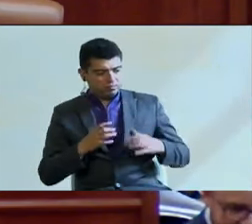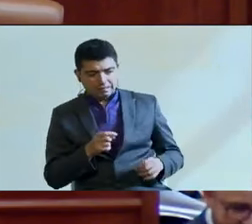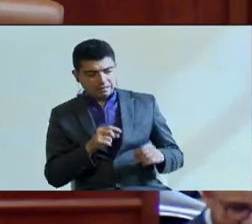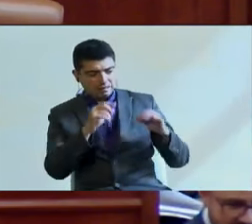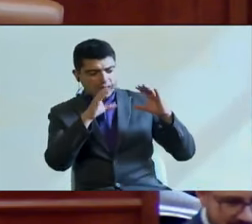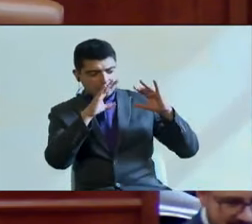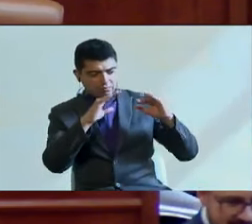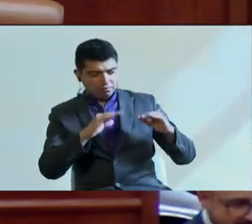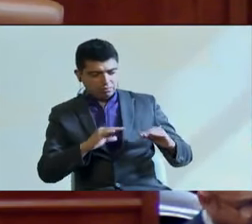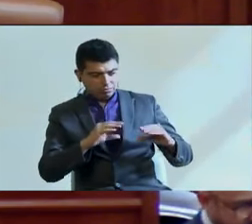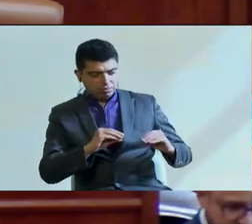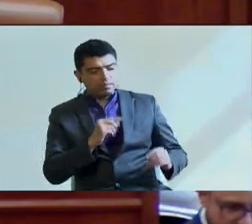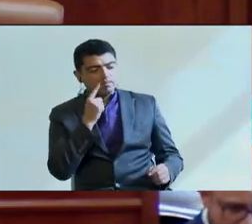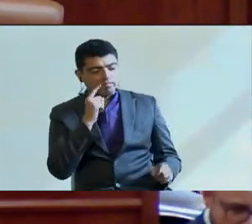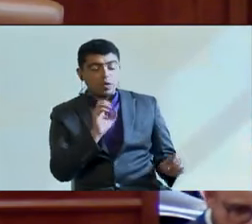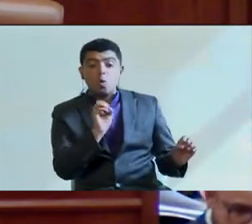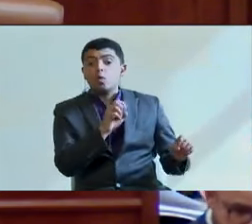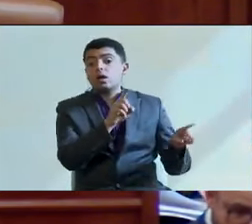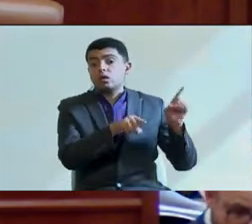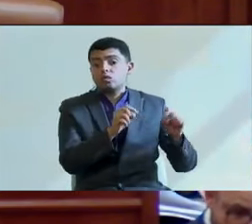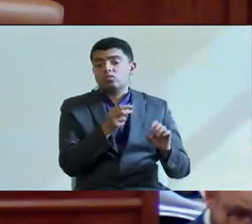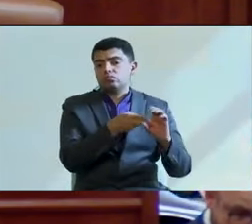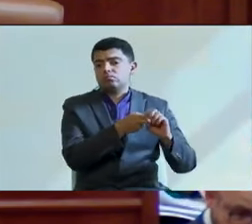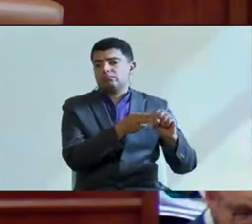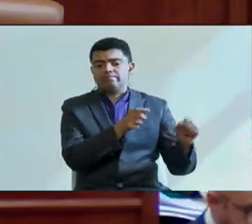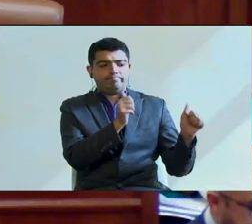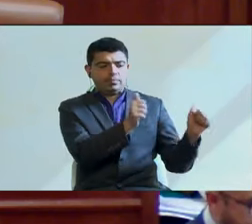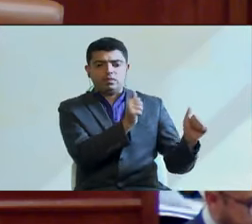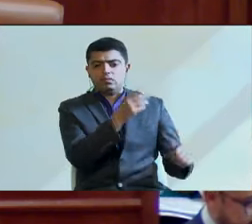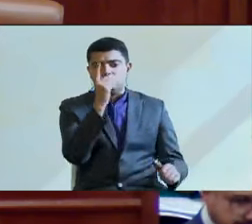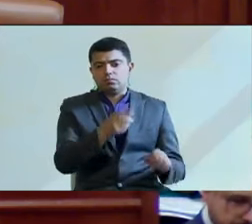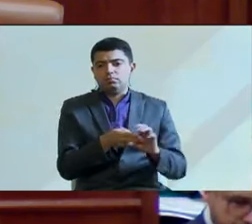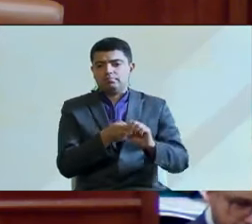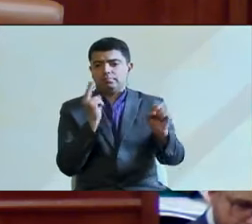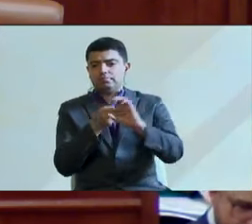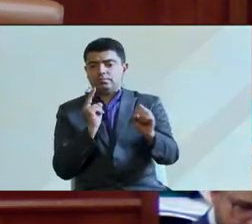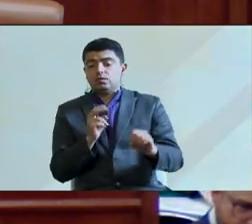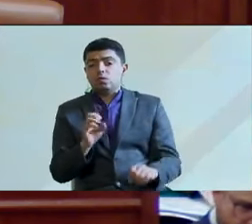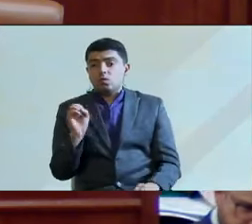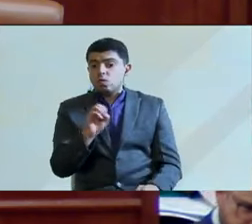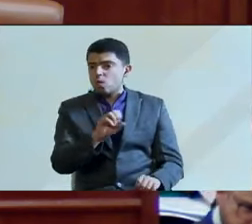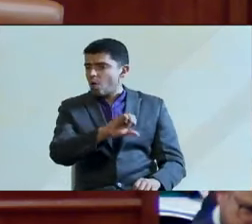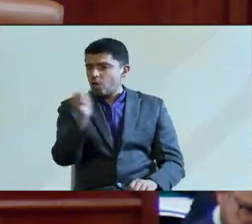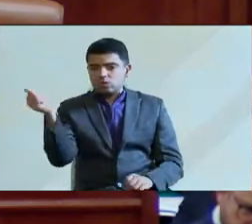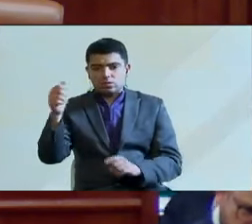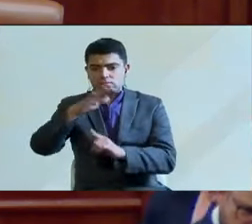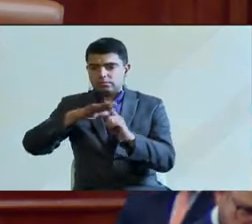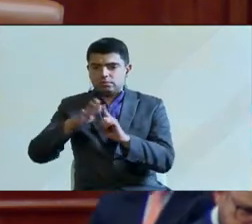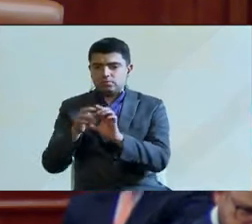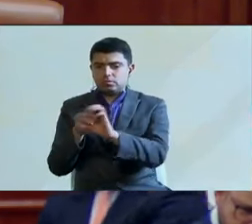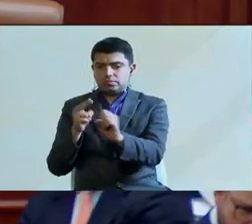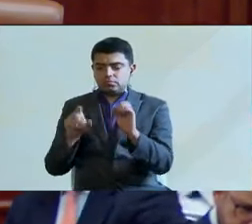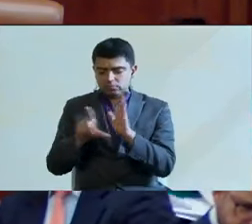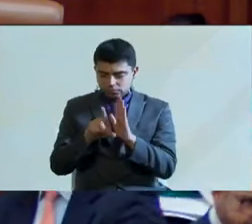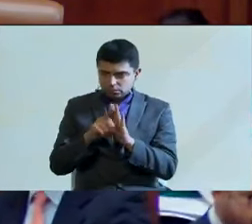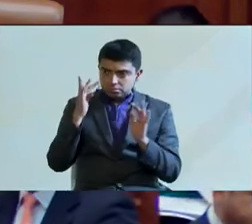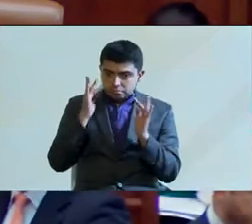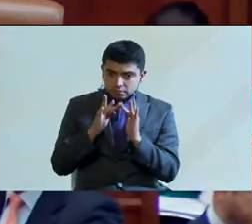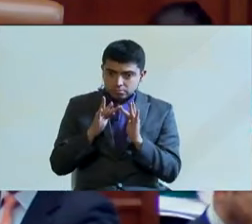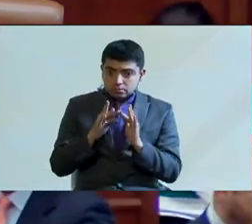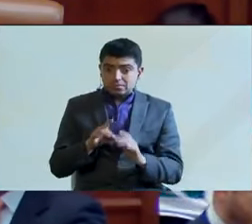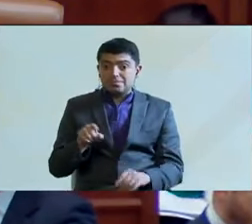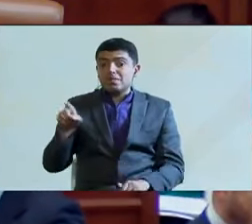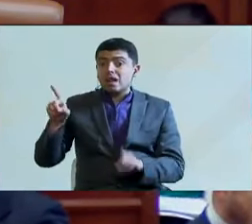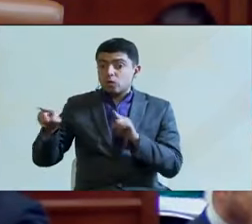retiren a solicitud propia o sean retirados por las demás causales establecidas en la ley con más de